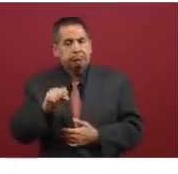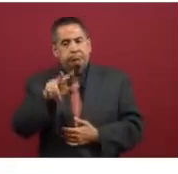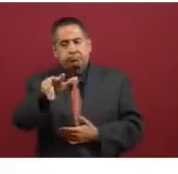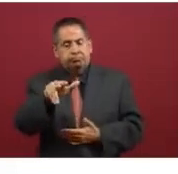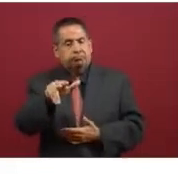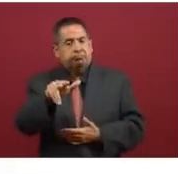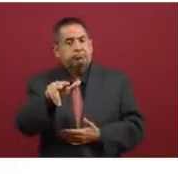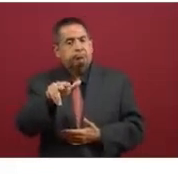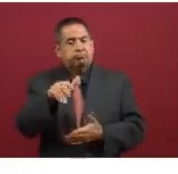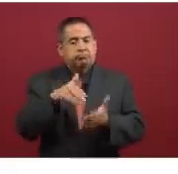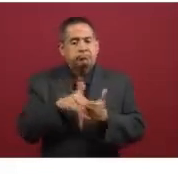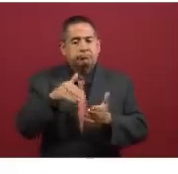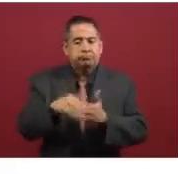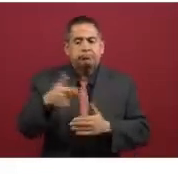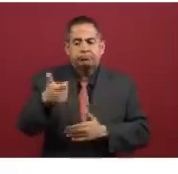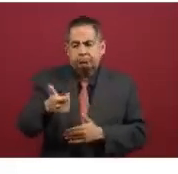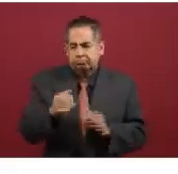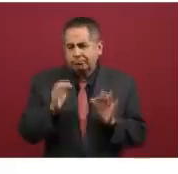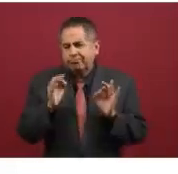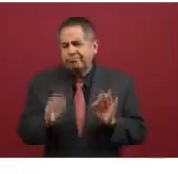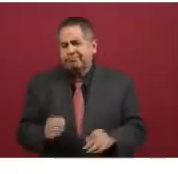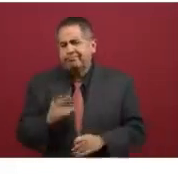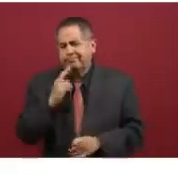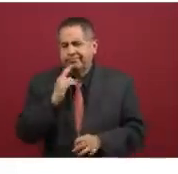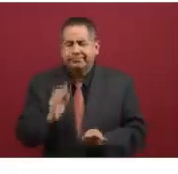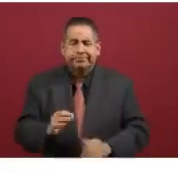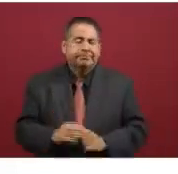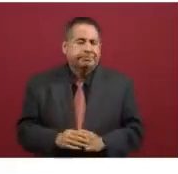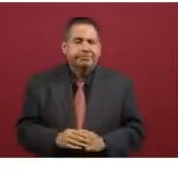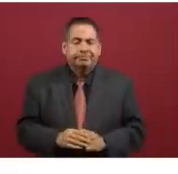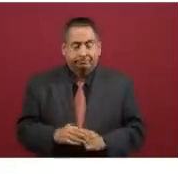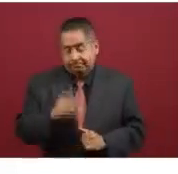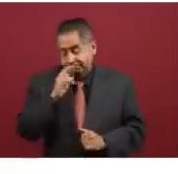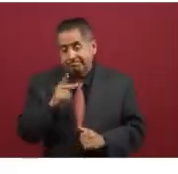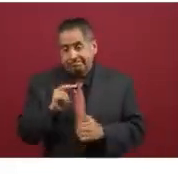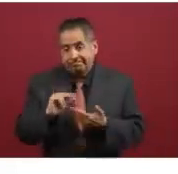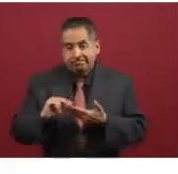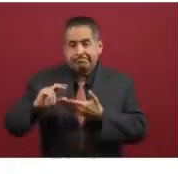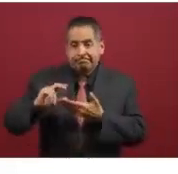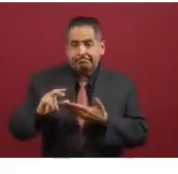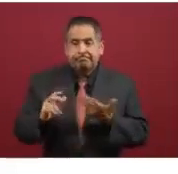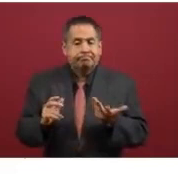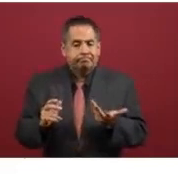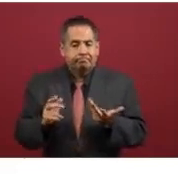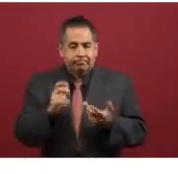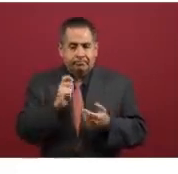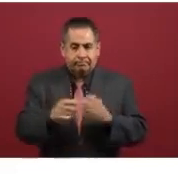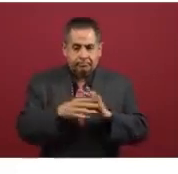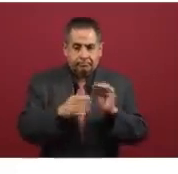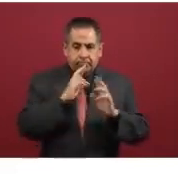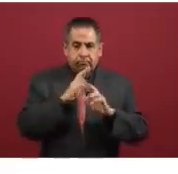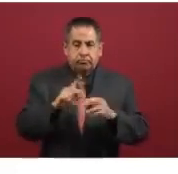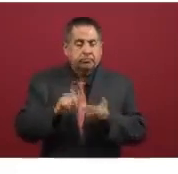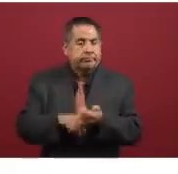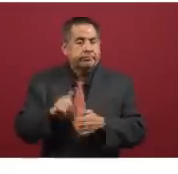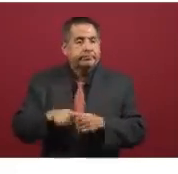13.268 millones de pesos. Cabe señalar aquí que el resultado del mes de